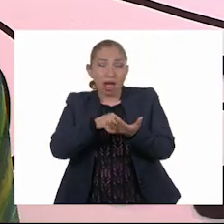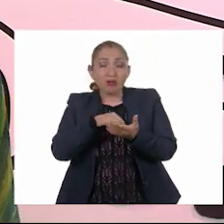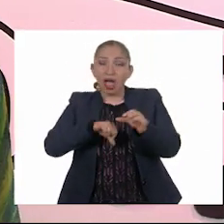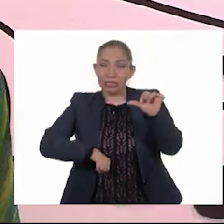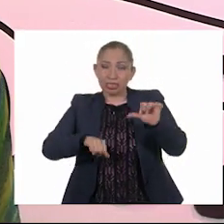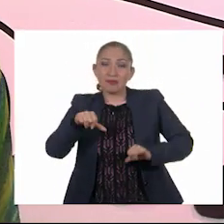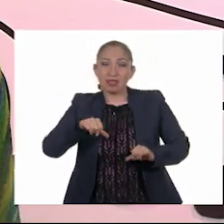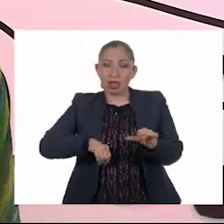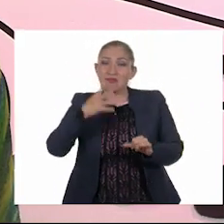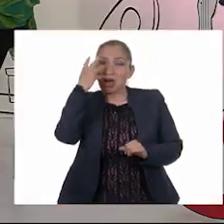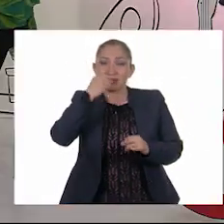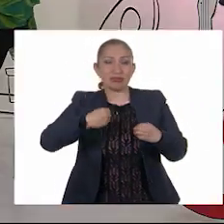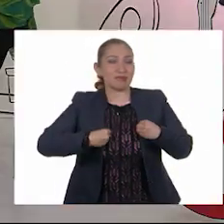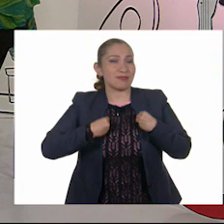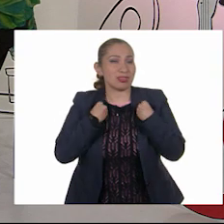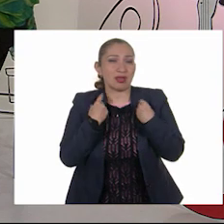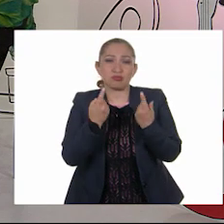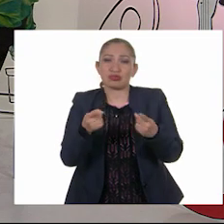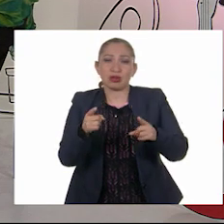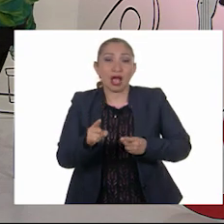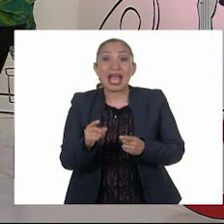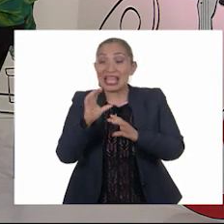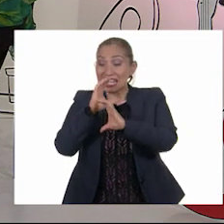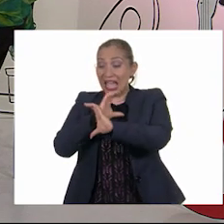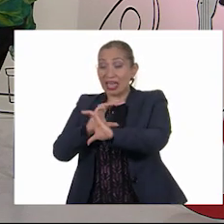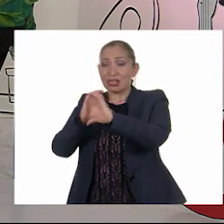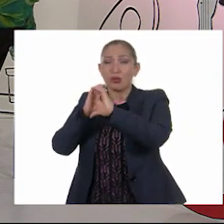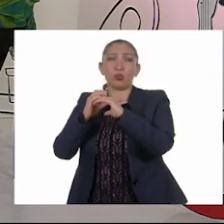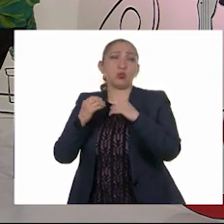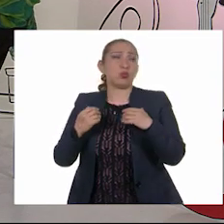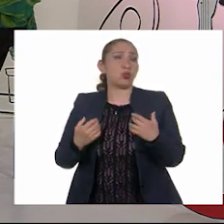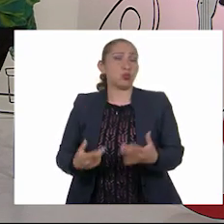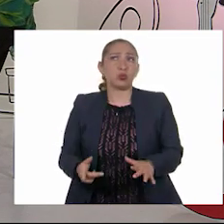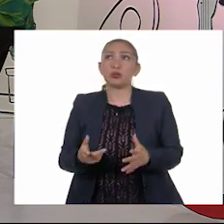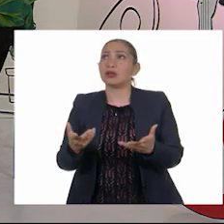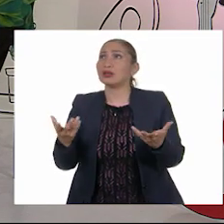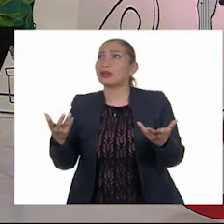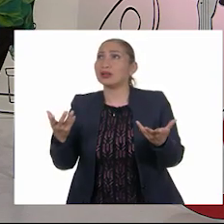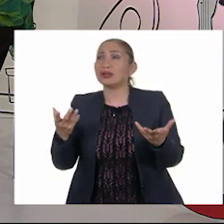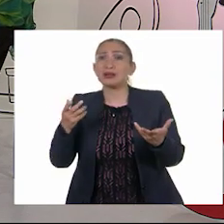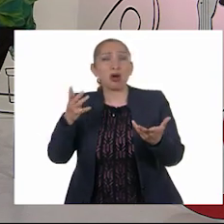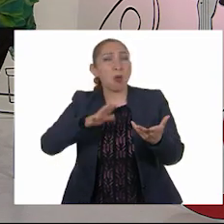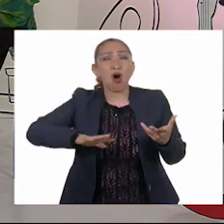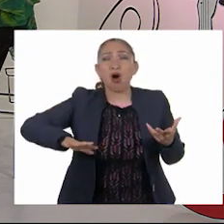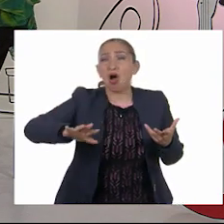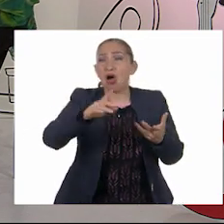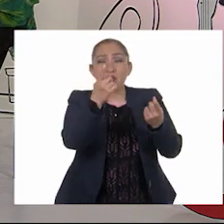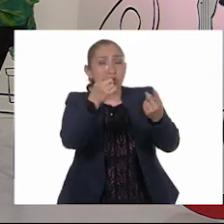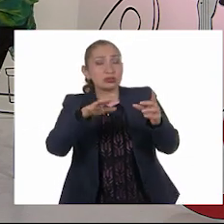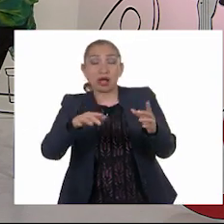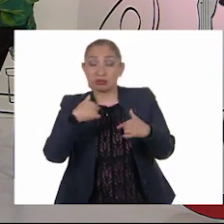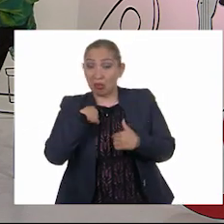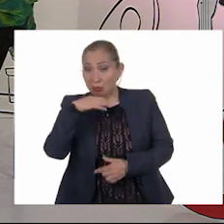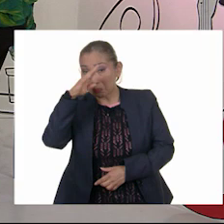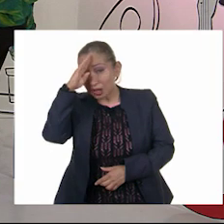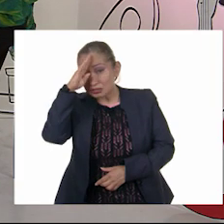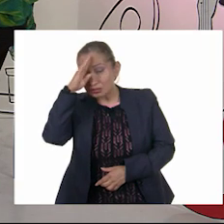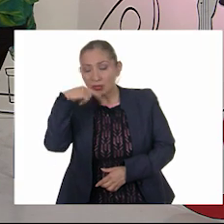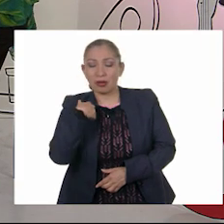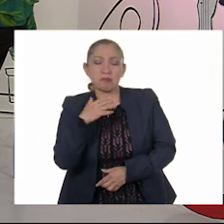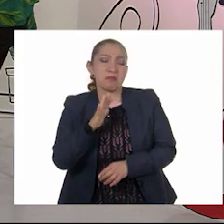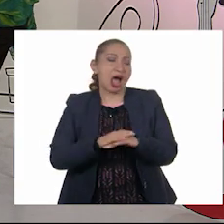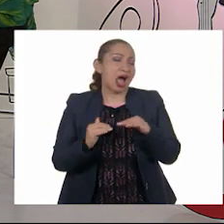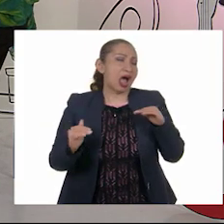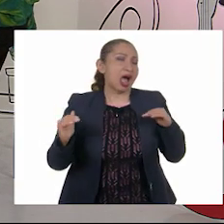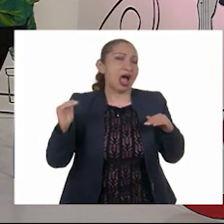las actividades más bellas de la vida. Y cantar, dentro del general de los músicos, yo pienso que es la